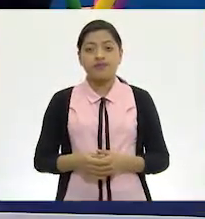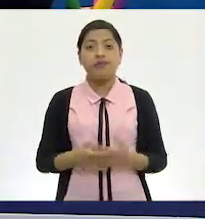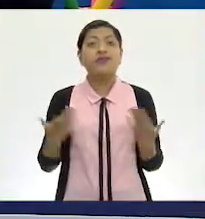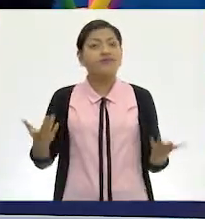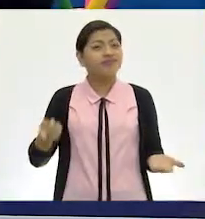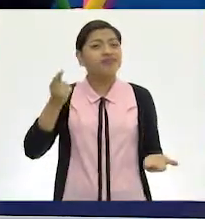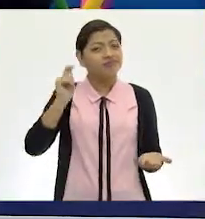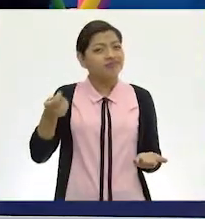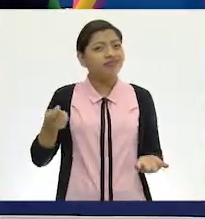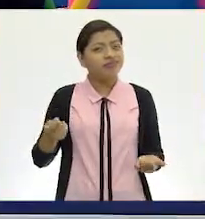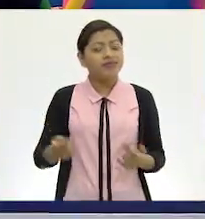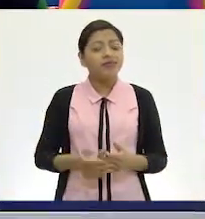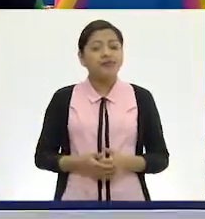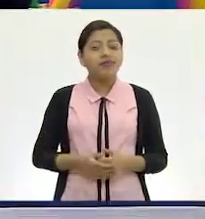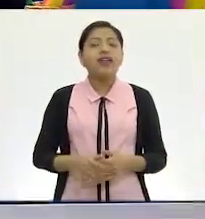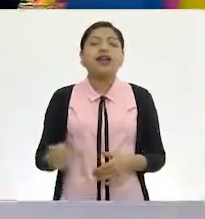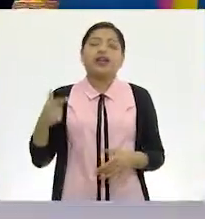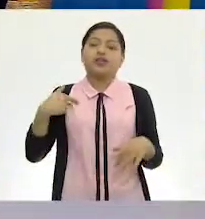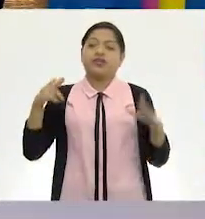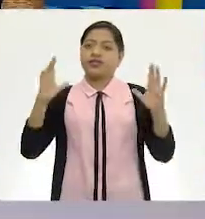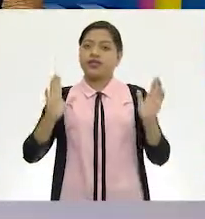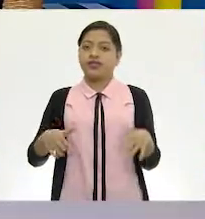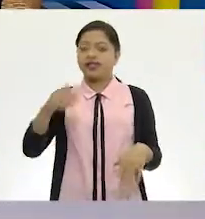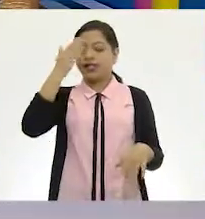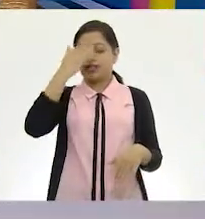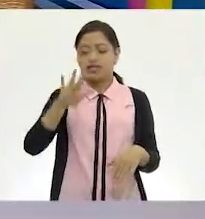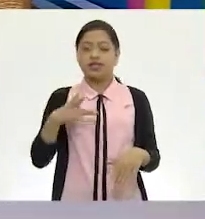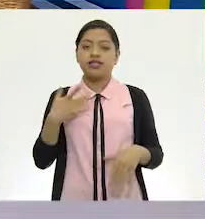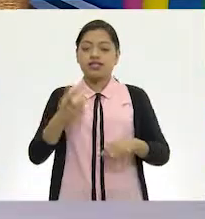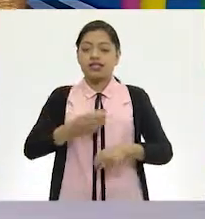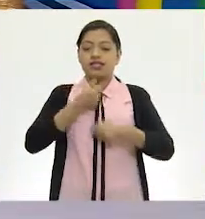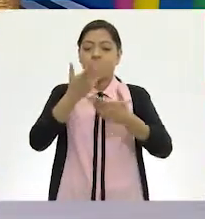Pues ya lo tengo.